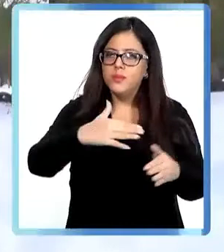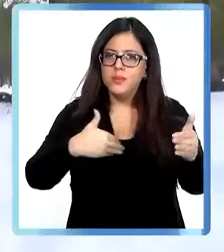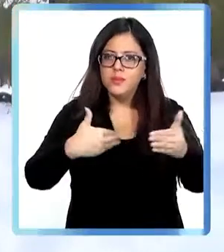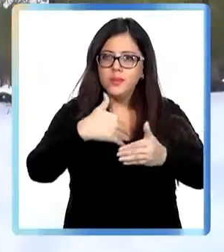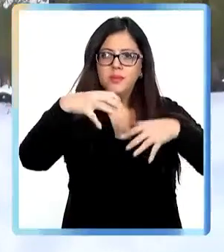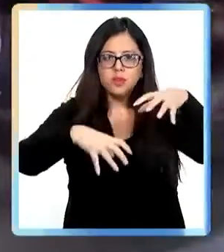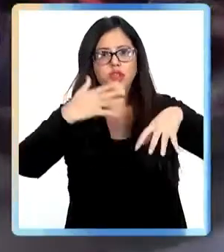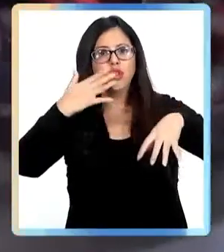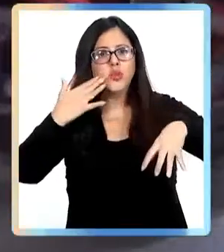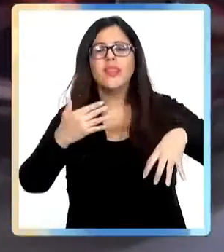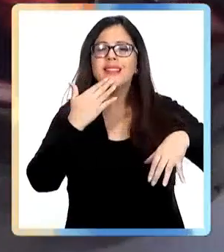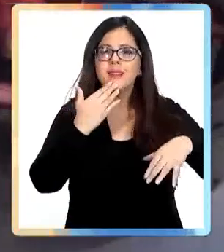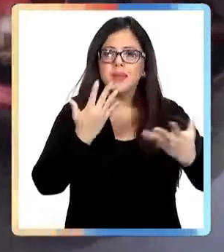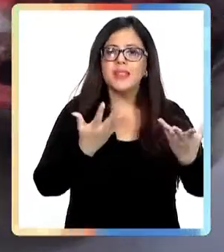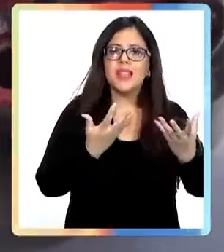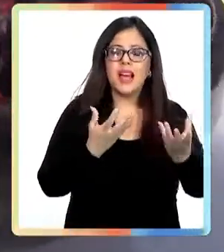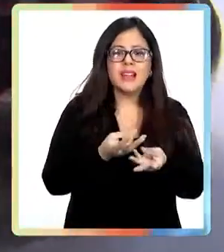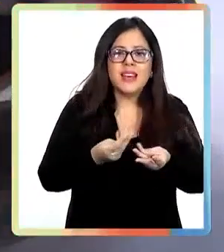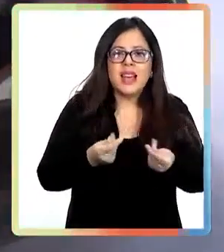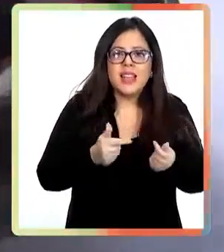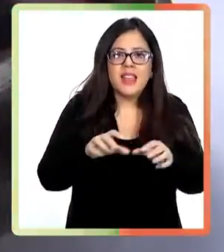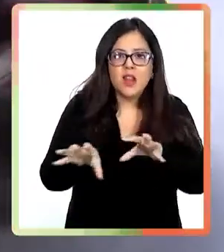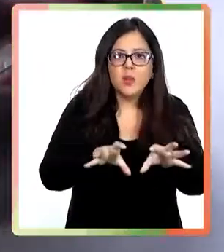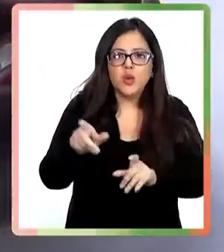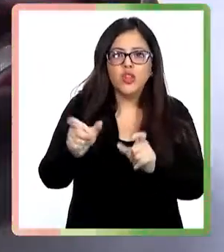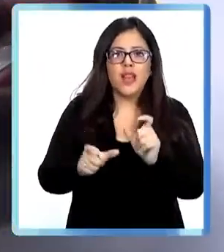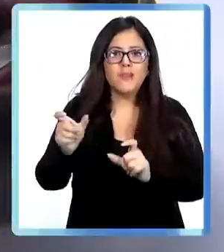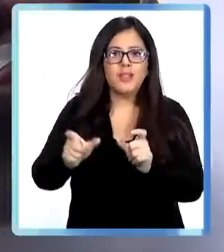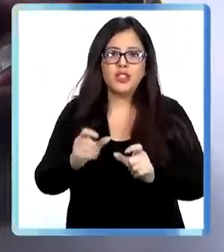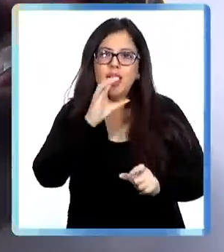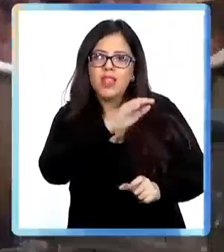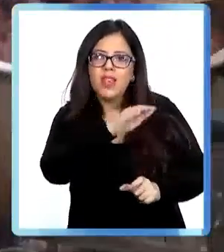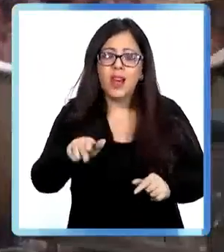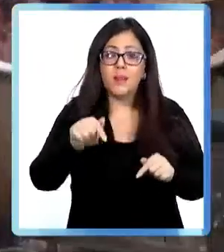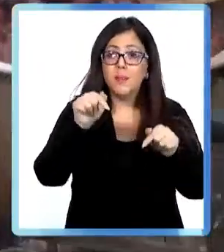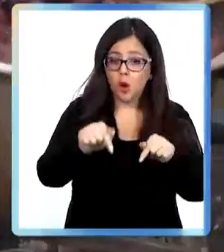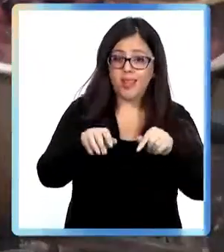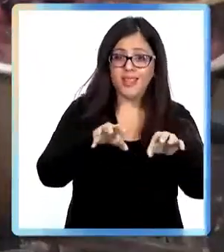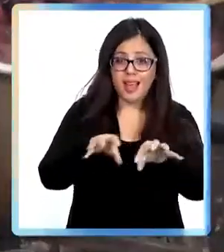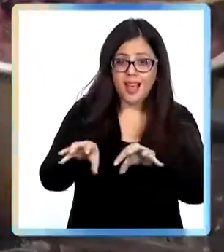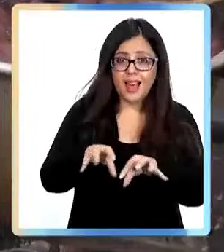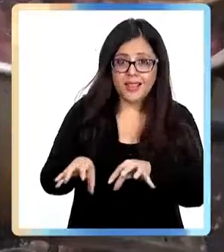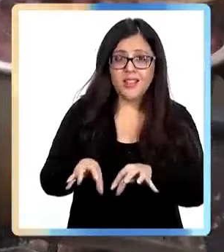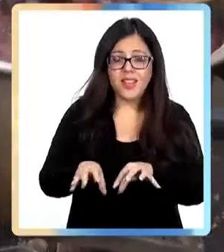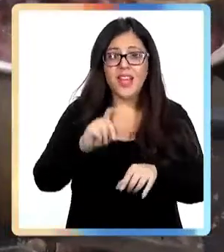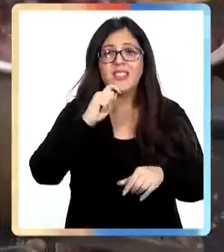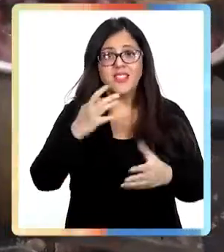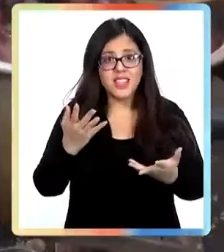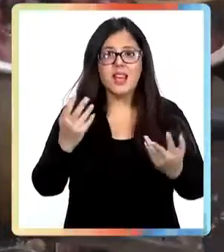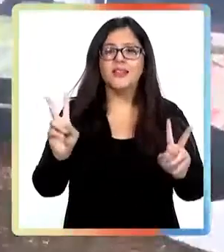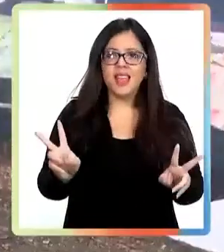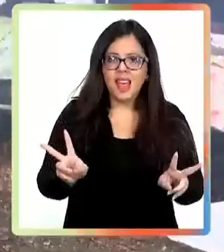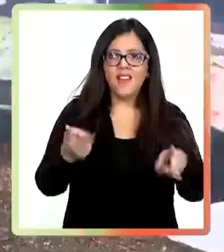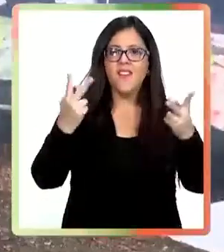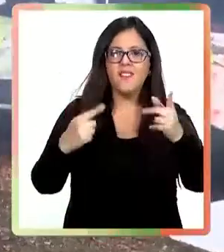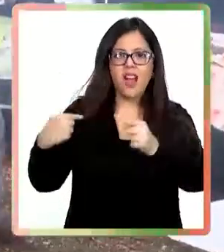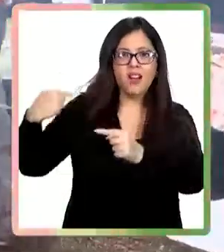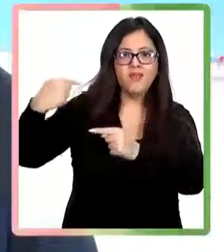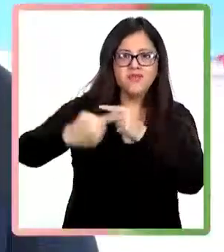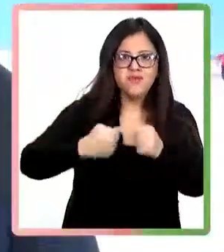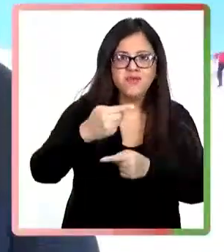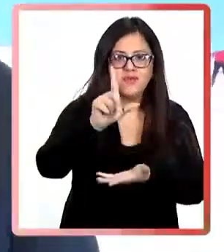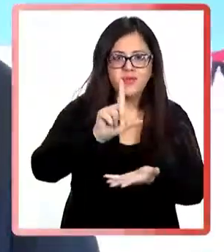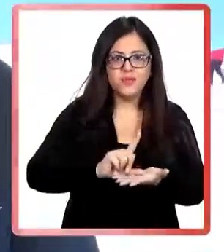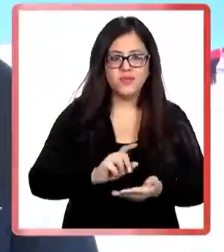calidad de los productos de las familias campesinas. Este tipo de actividades mantienen vivas las tradiciones locales. Que ahora